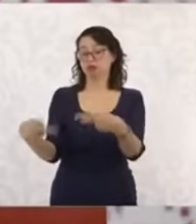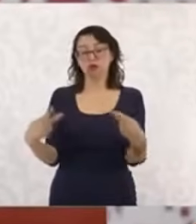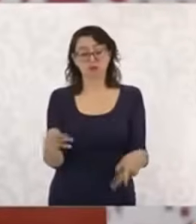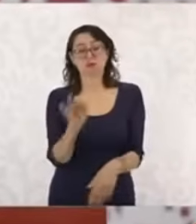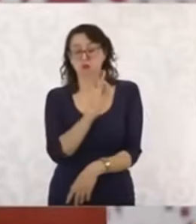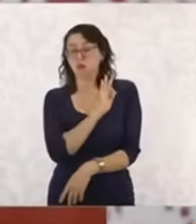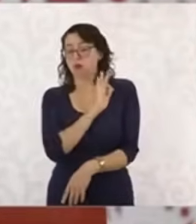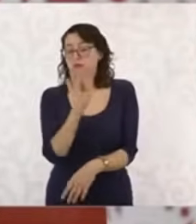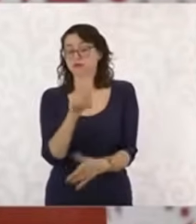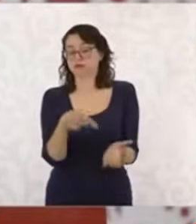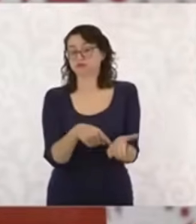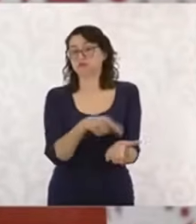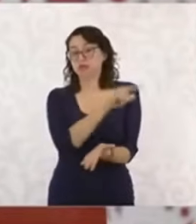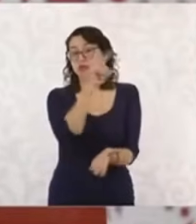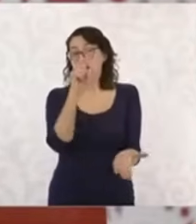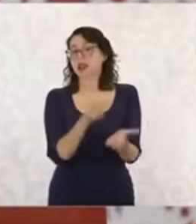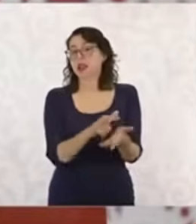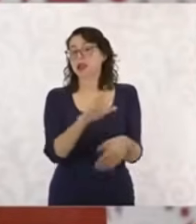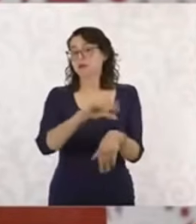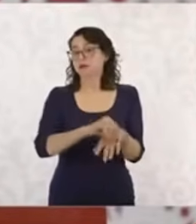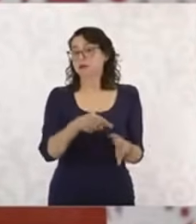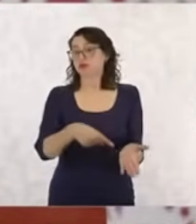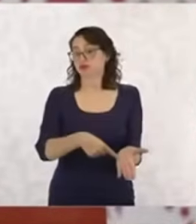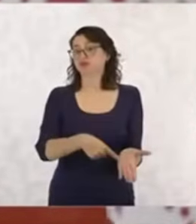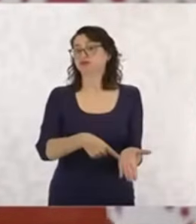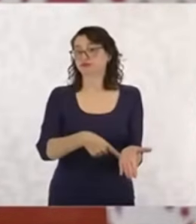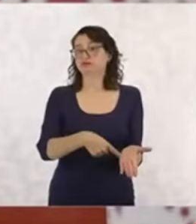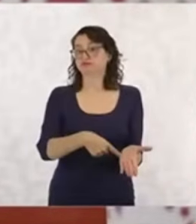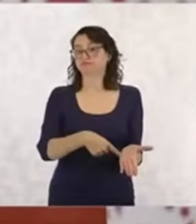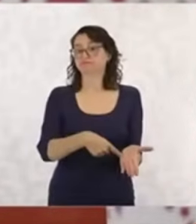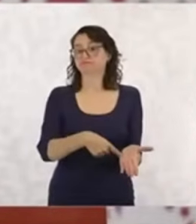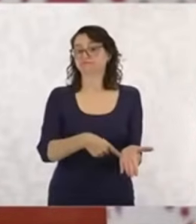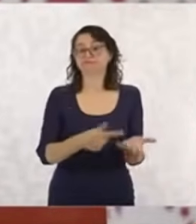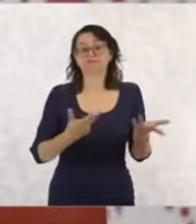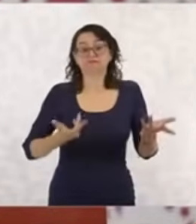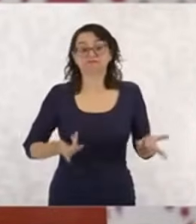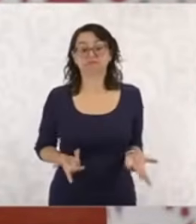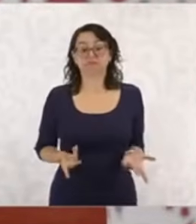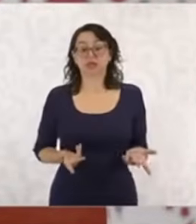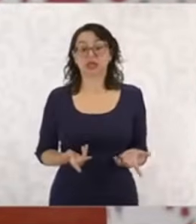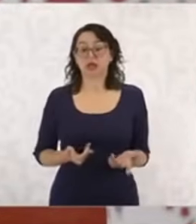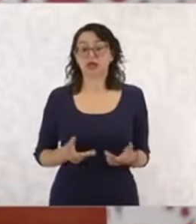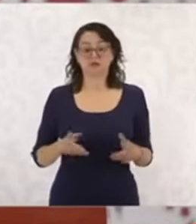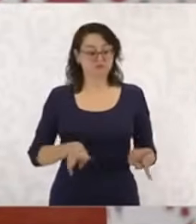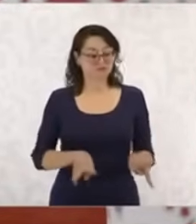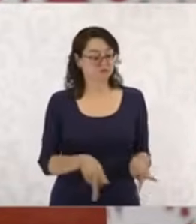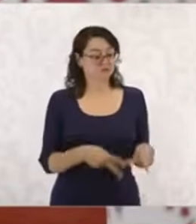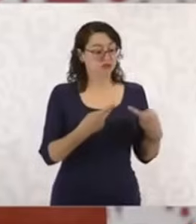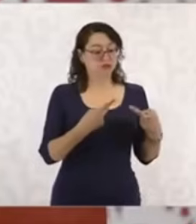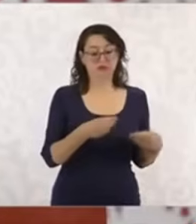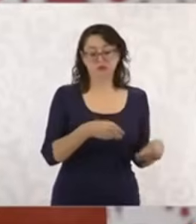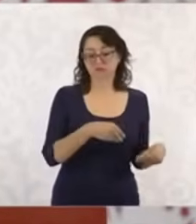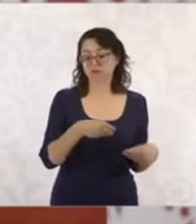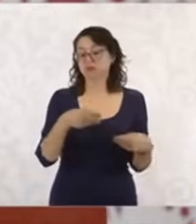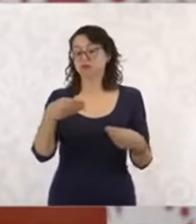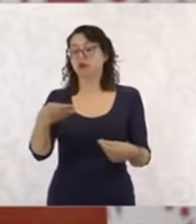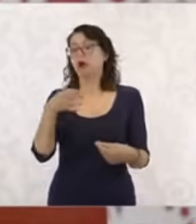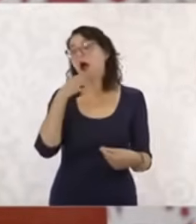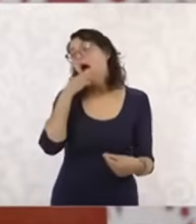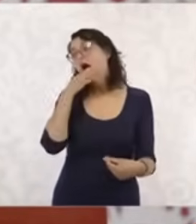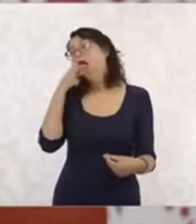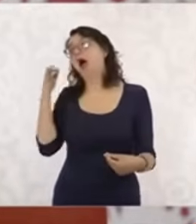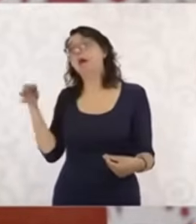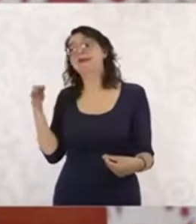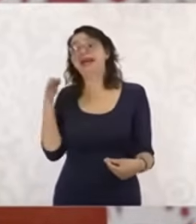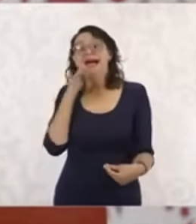de una a otra persona solamente dándole aviso a la autoridad del agua. Y